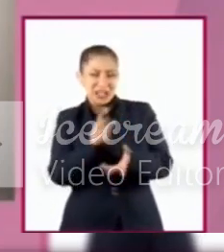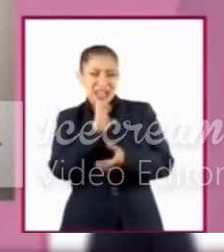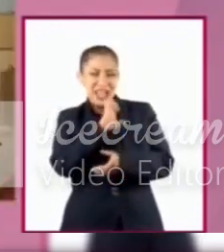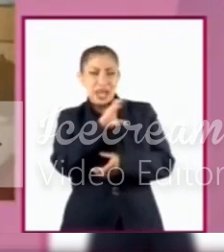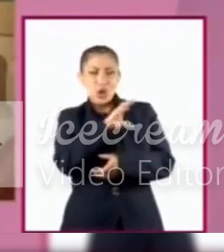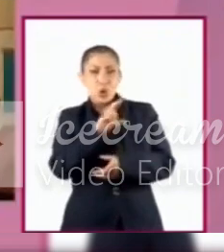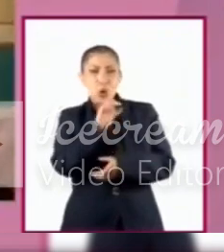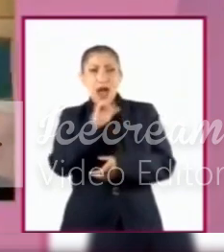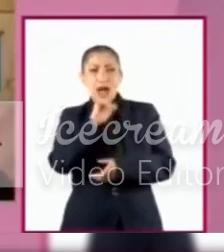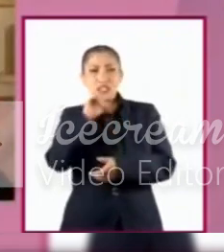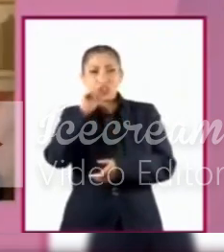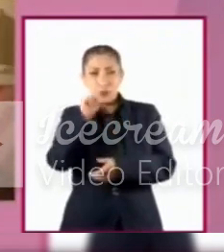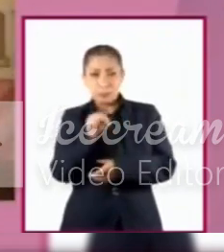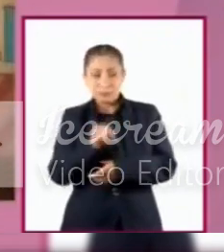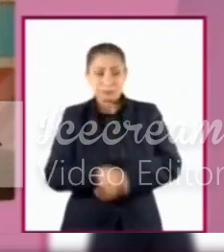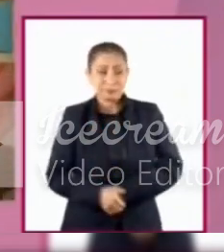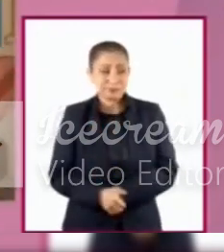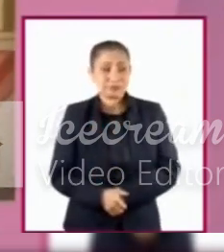ecuación.